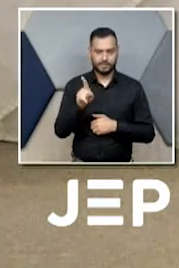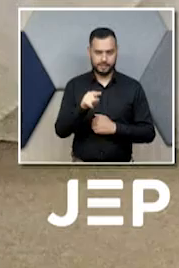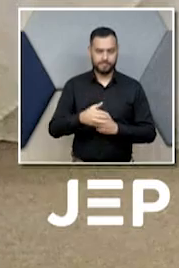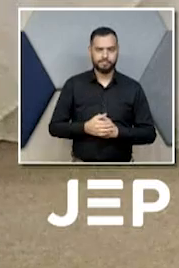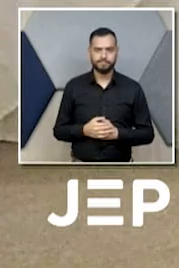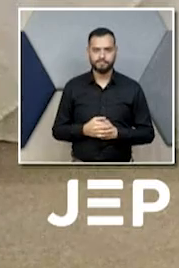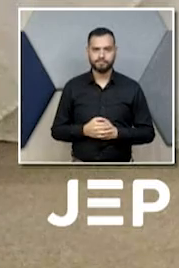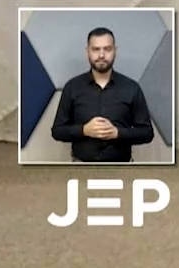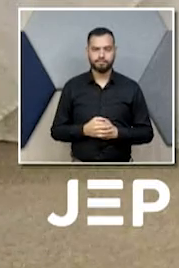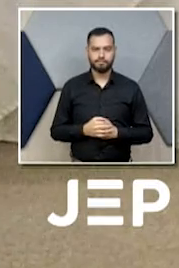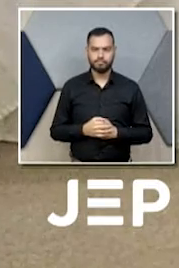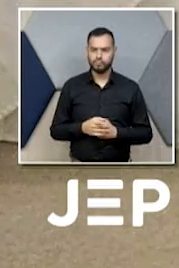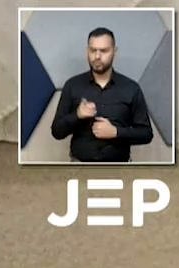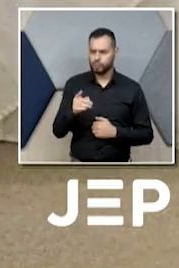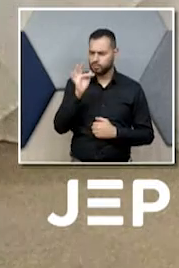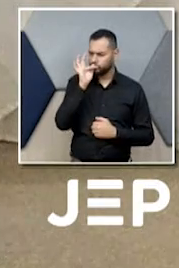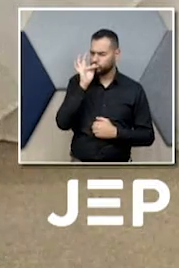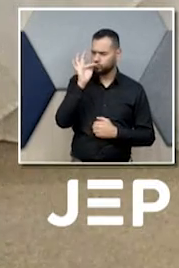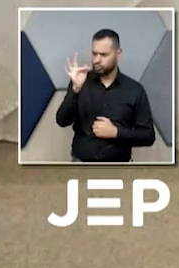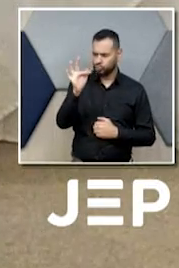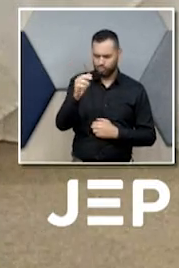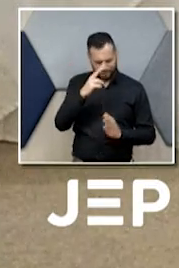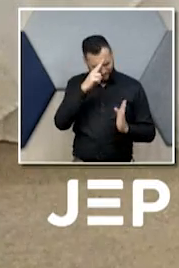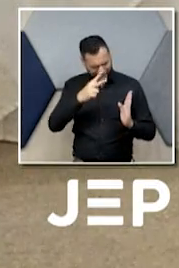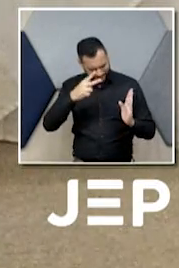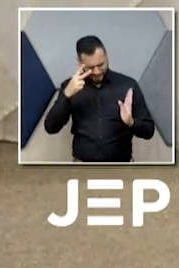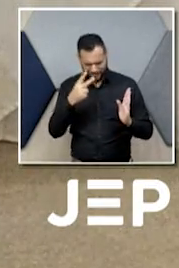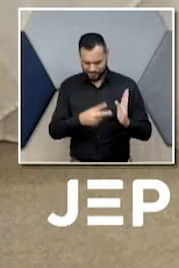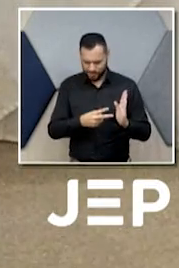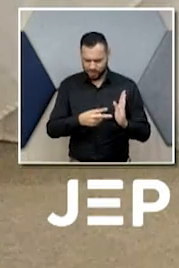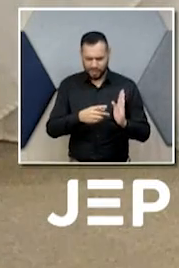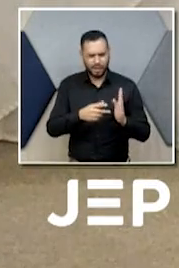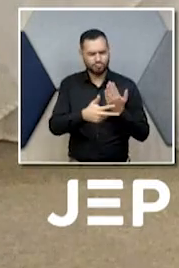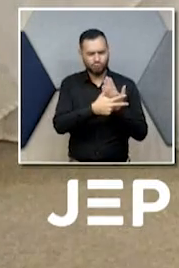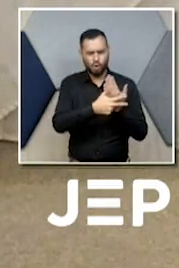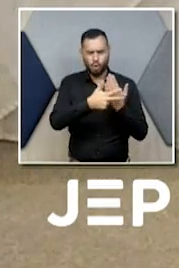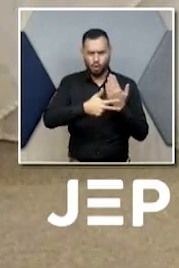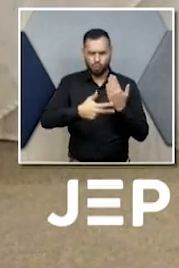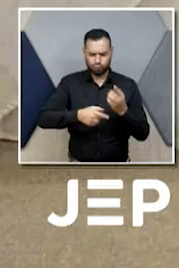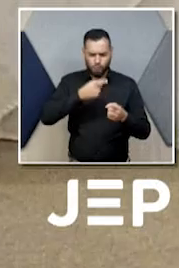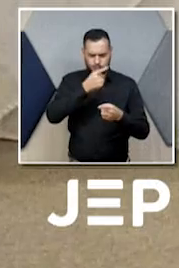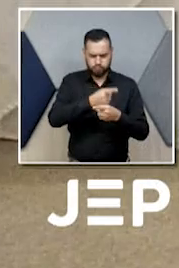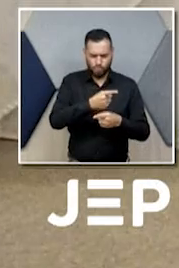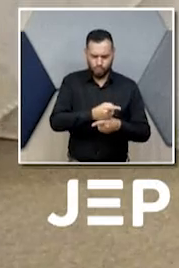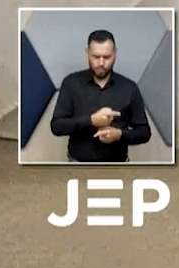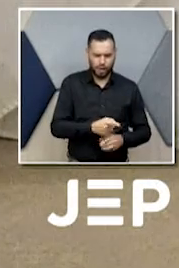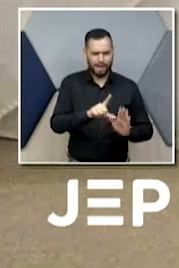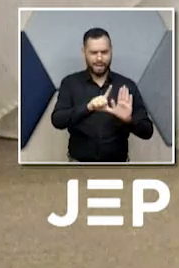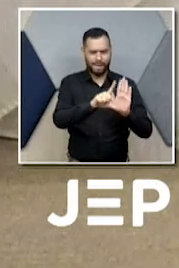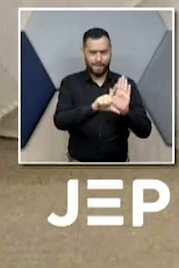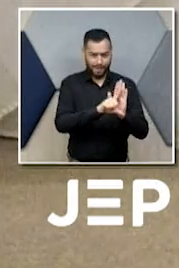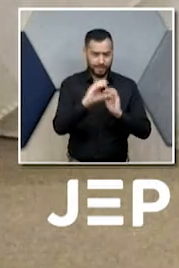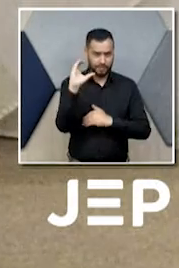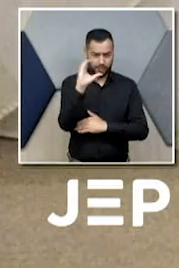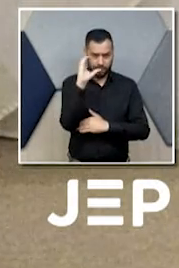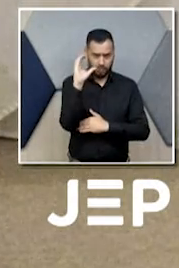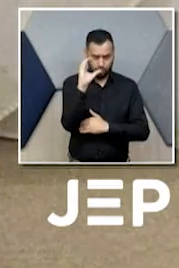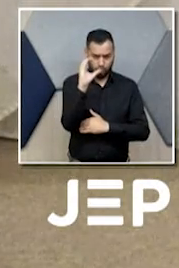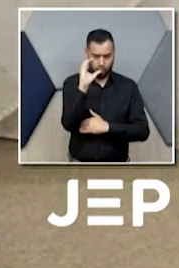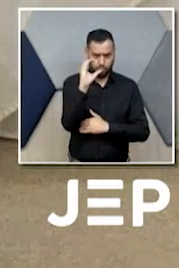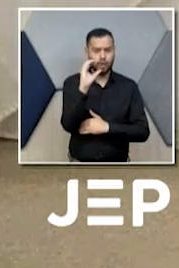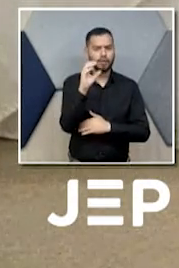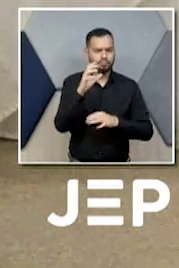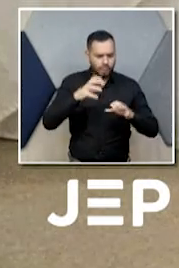¿Jura usted respetar y cumplir la Constitución y las leyes de Colombia y desempeñar los